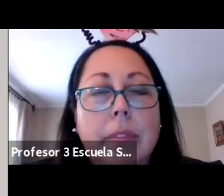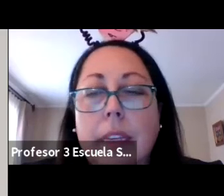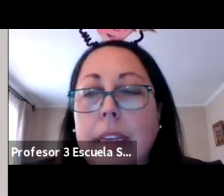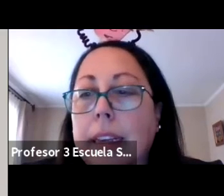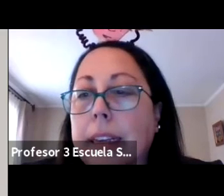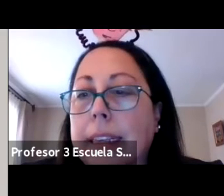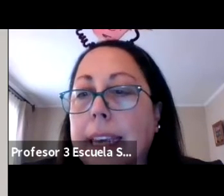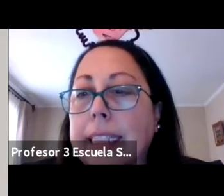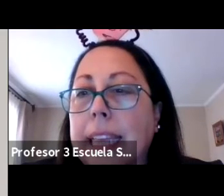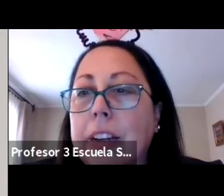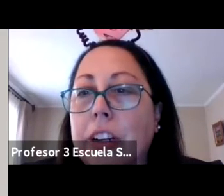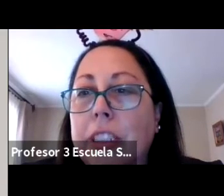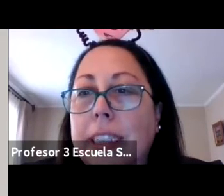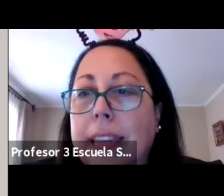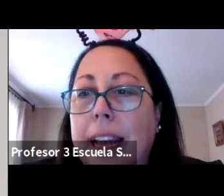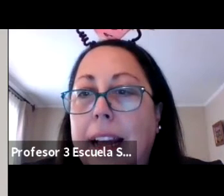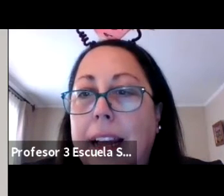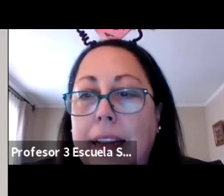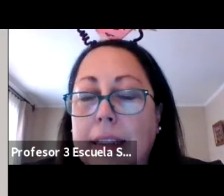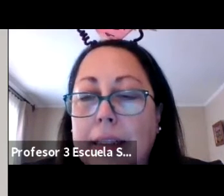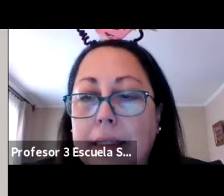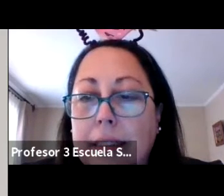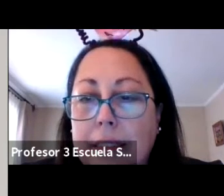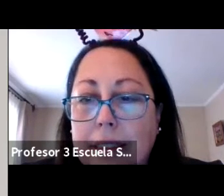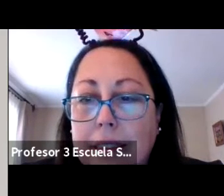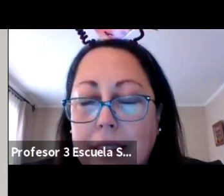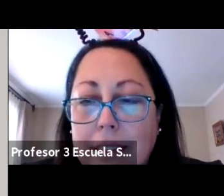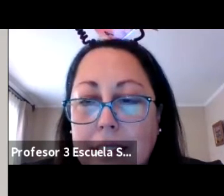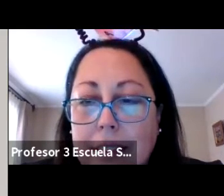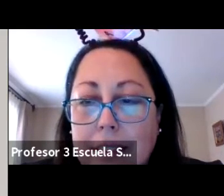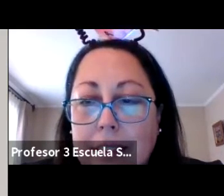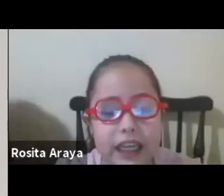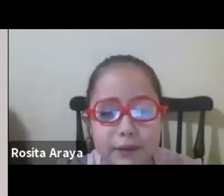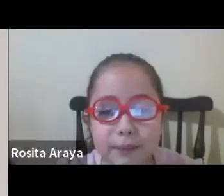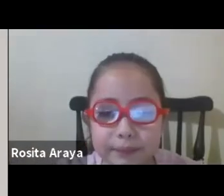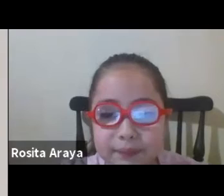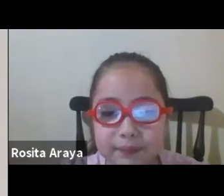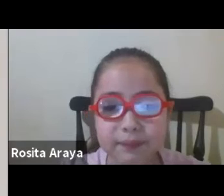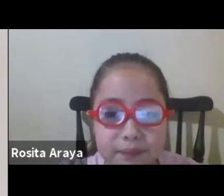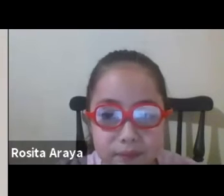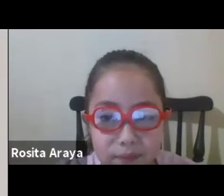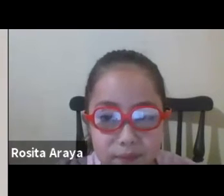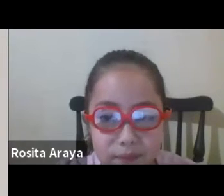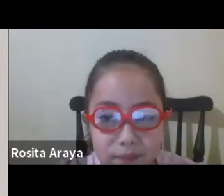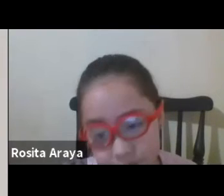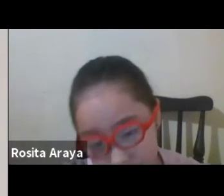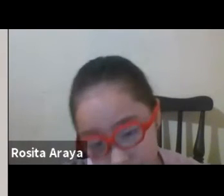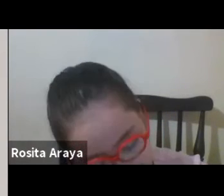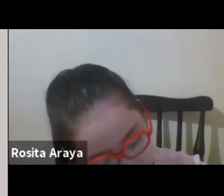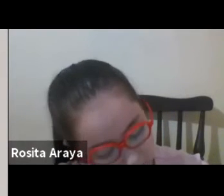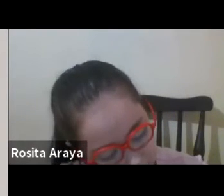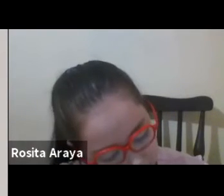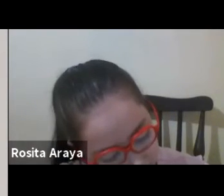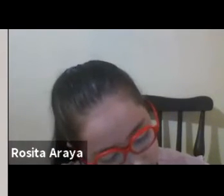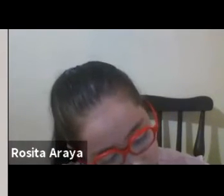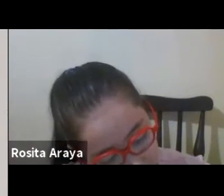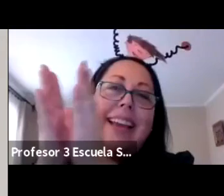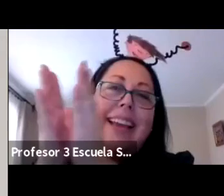Stop. ¿Qué te salió, Rosita? La I. Bien. La